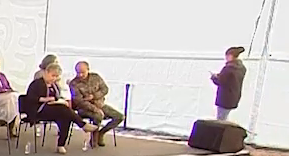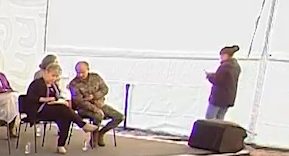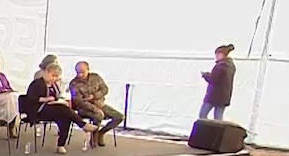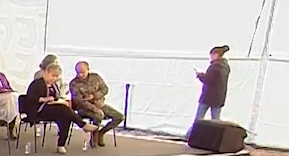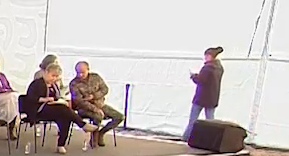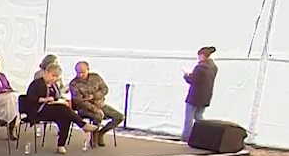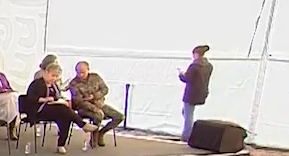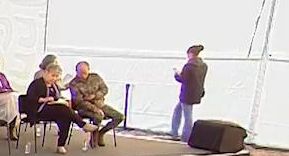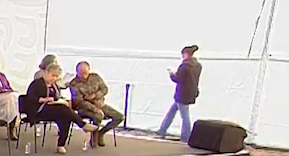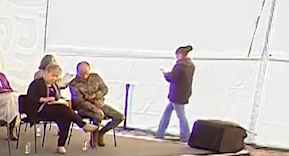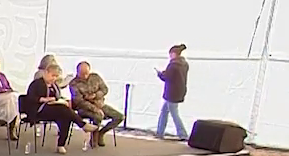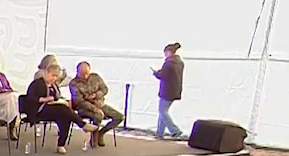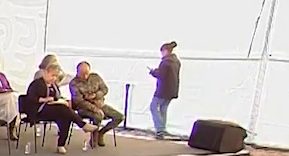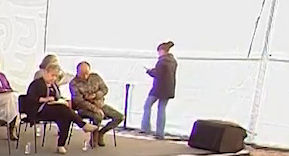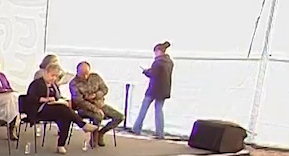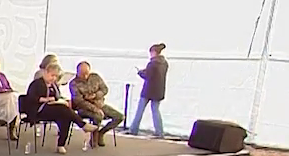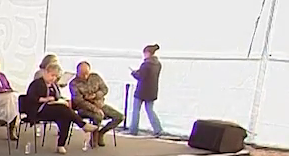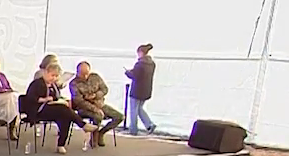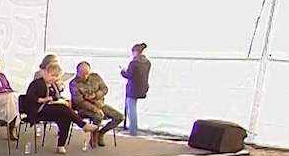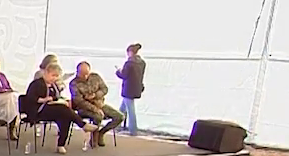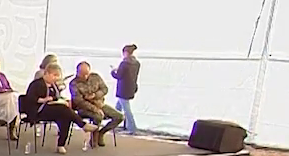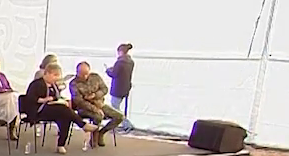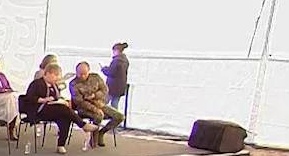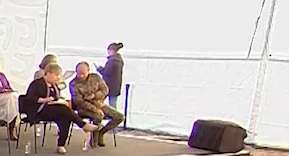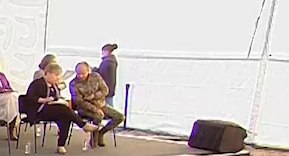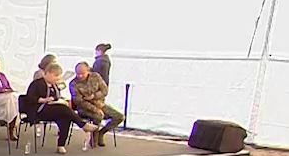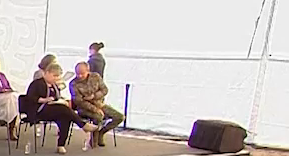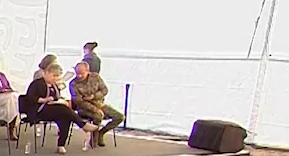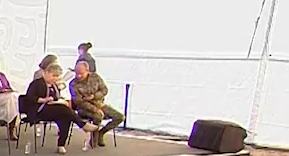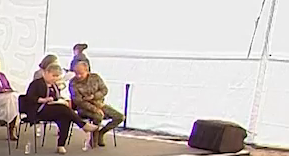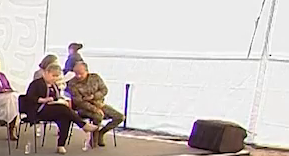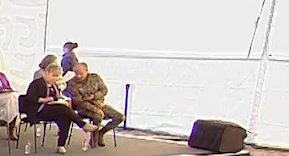un superávit en policías, tiene un